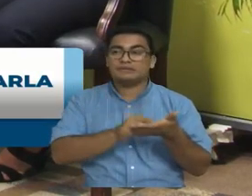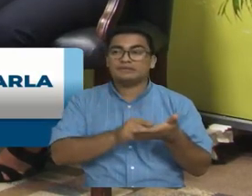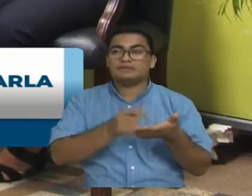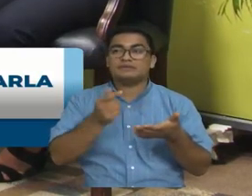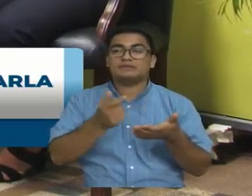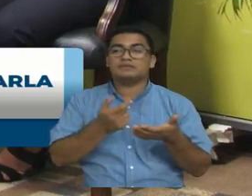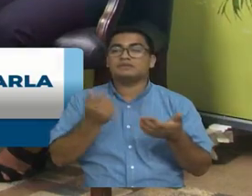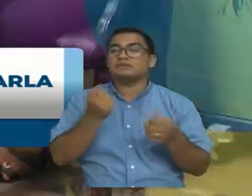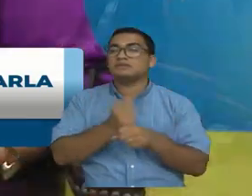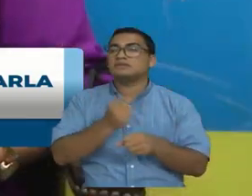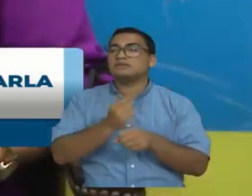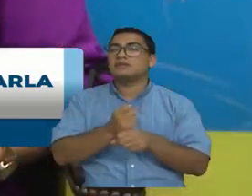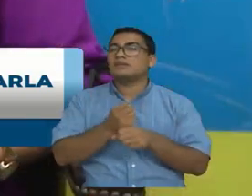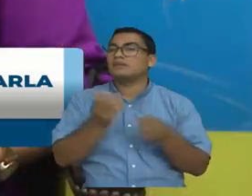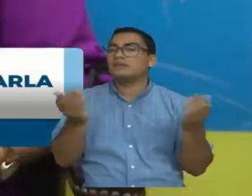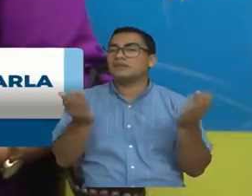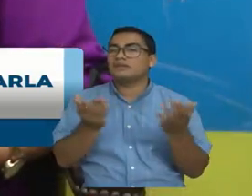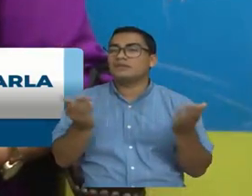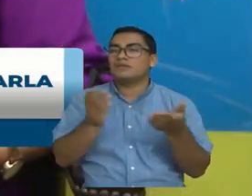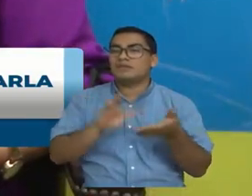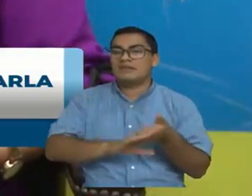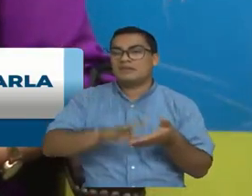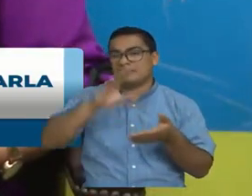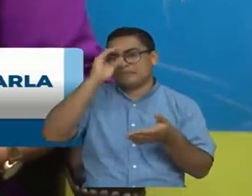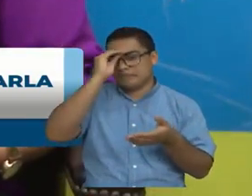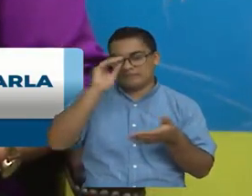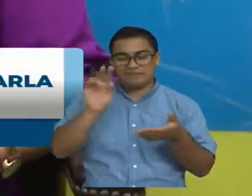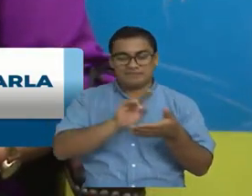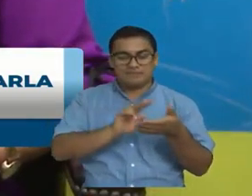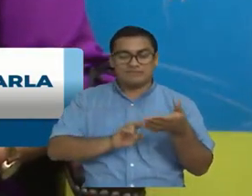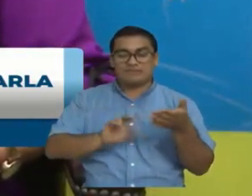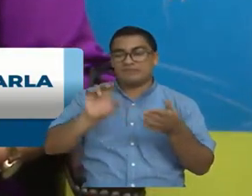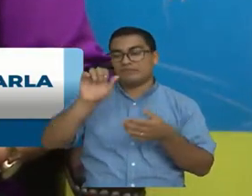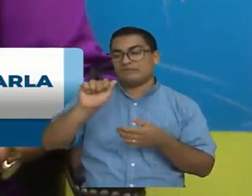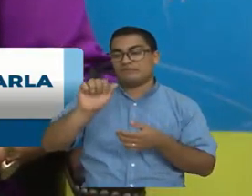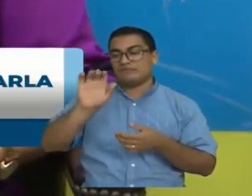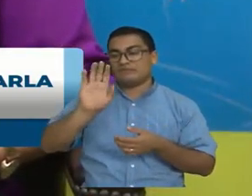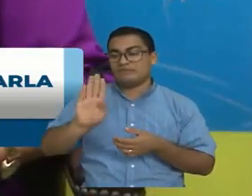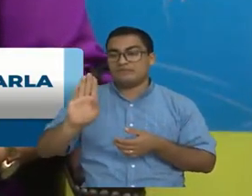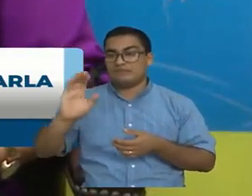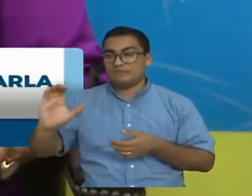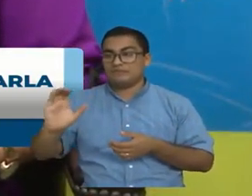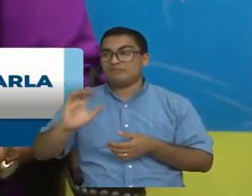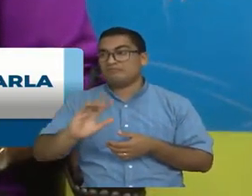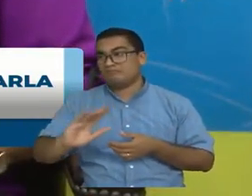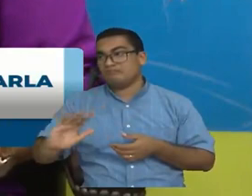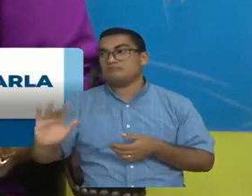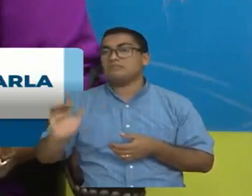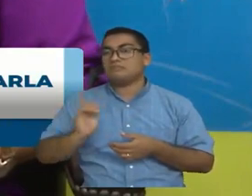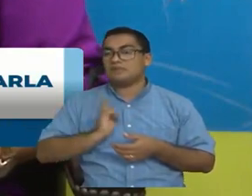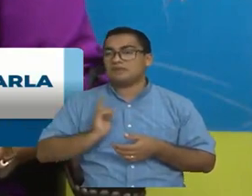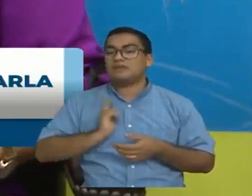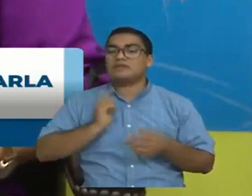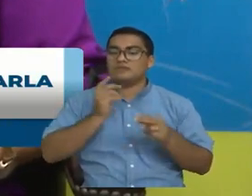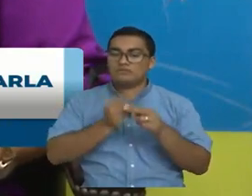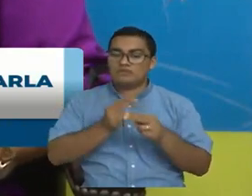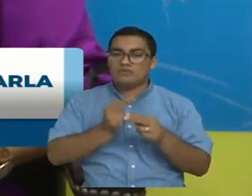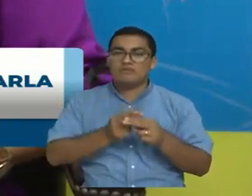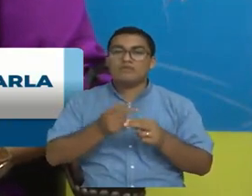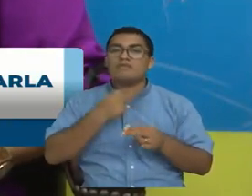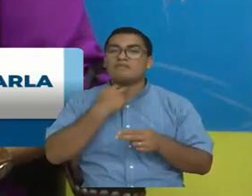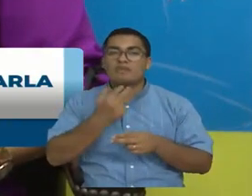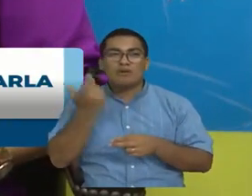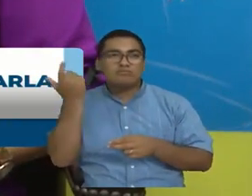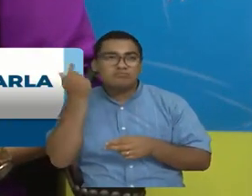vamos a trabajar? ¿Cómo aprendemos a leer? Con el abecedario. El abecedario tiene sonido, tiene nombre y sonido. Entonces,